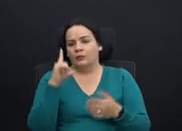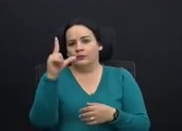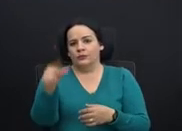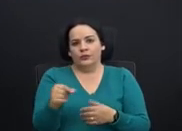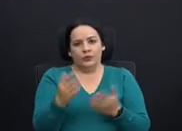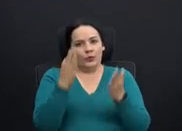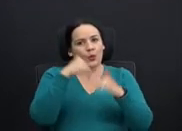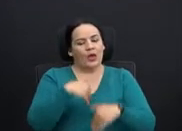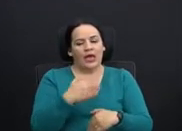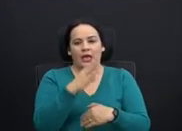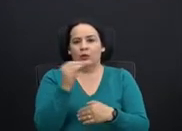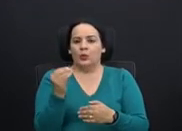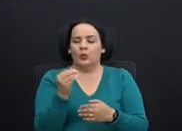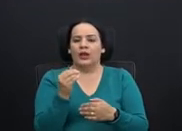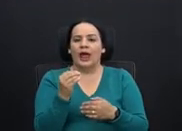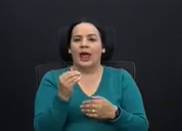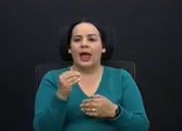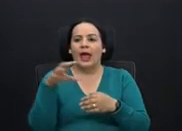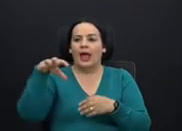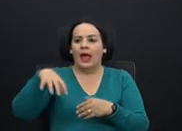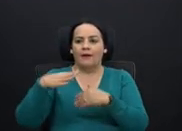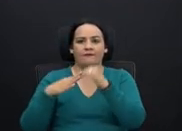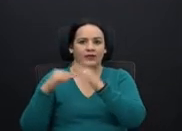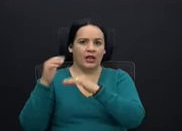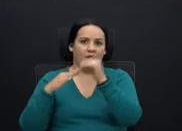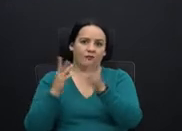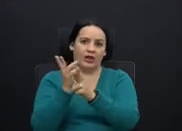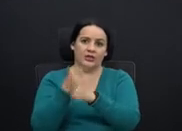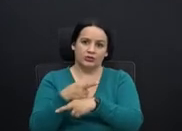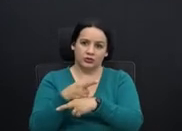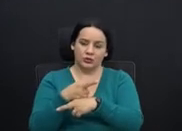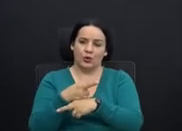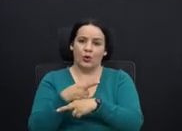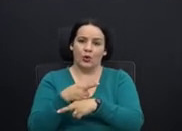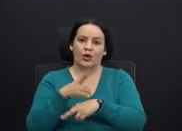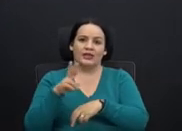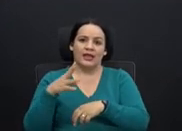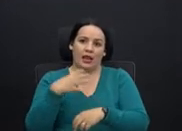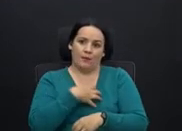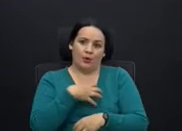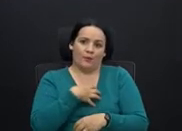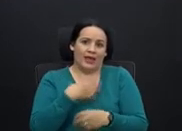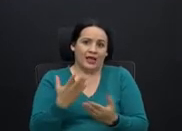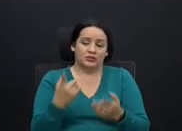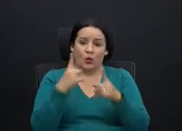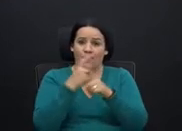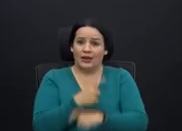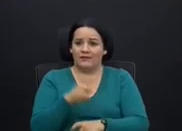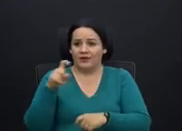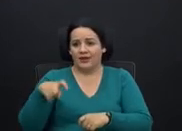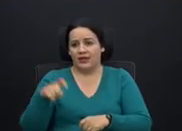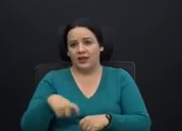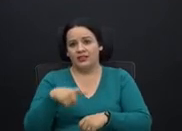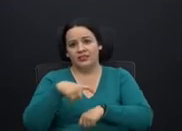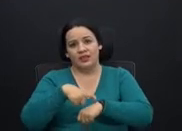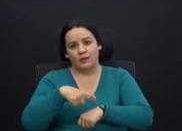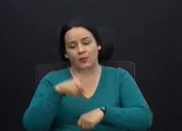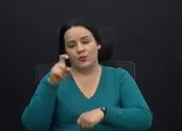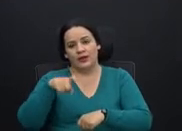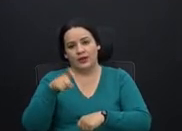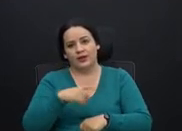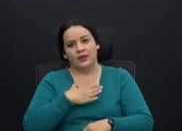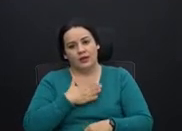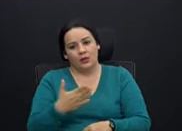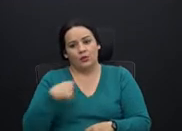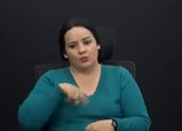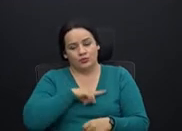una filial del Registro Nacional de la Propiedad y que hay que hacer un trabajo que es complicado, que requiere tiempo y que requiere dedicación. Y en eso